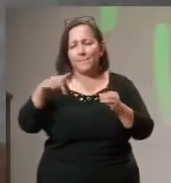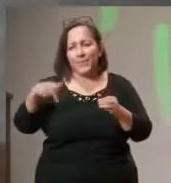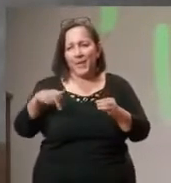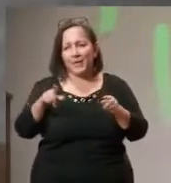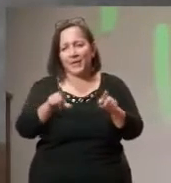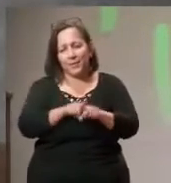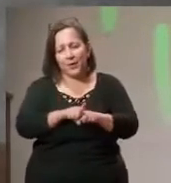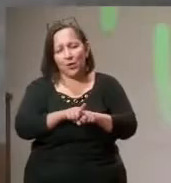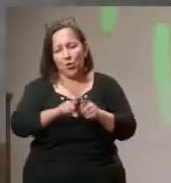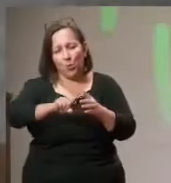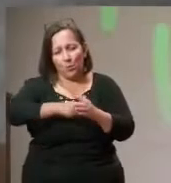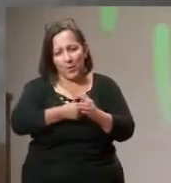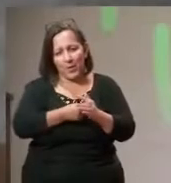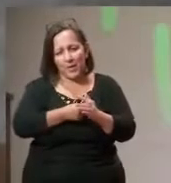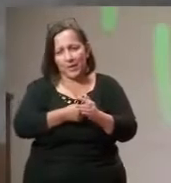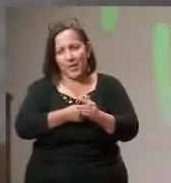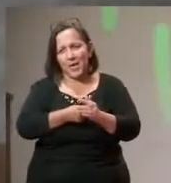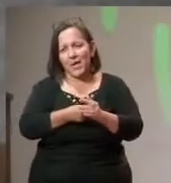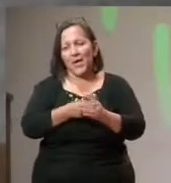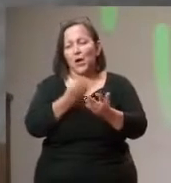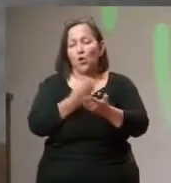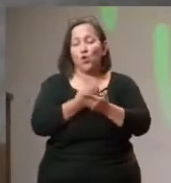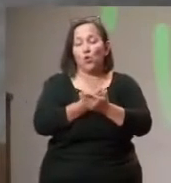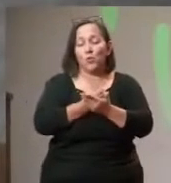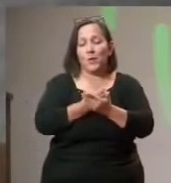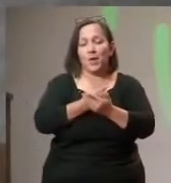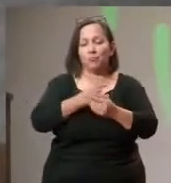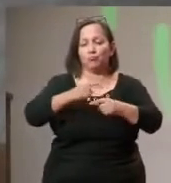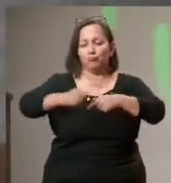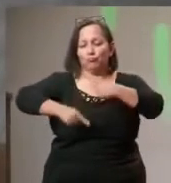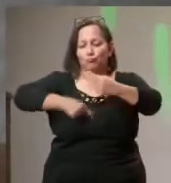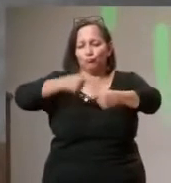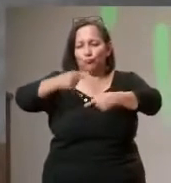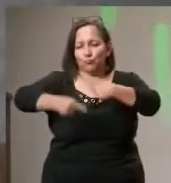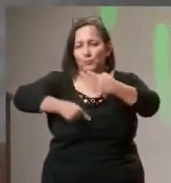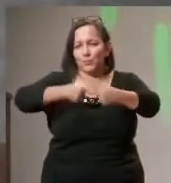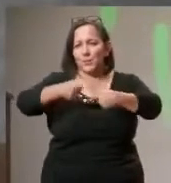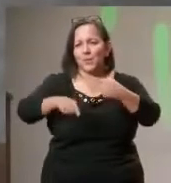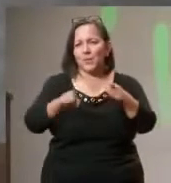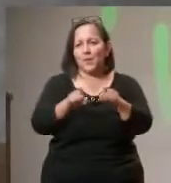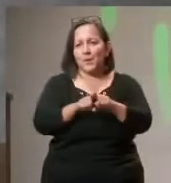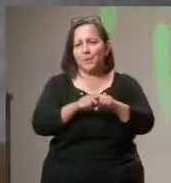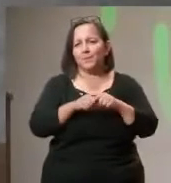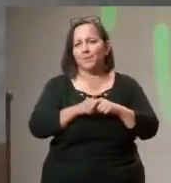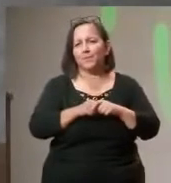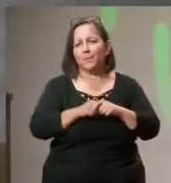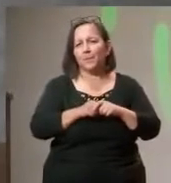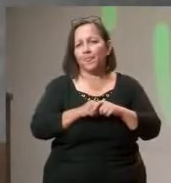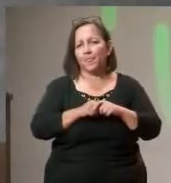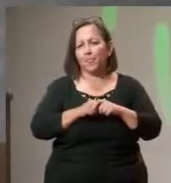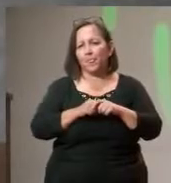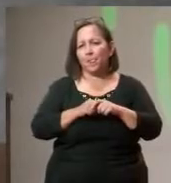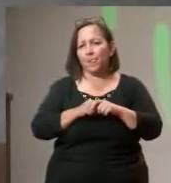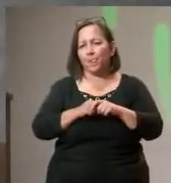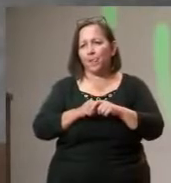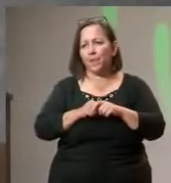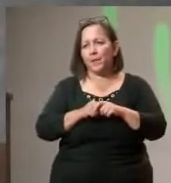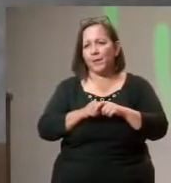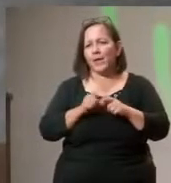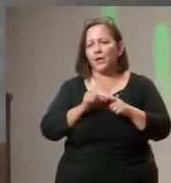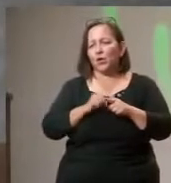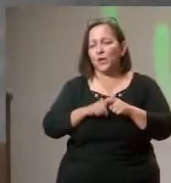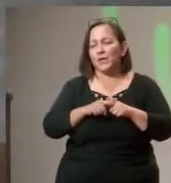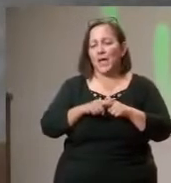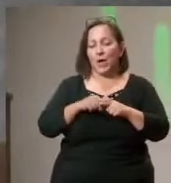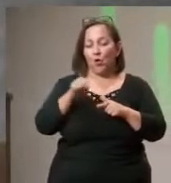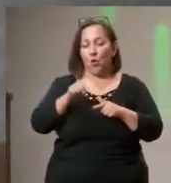aplica principios de economía circular, porque a partir de la digestión anaerobia de estos lodos, que ya no llegan a nuestro río, generamos biogás. ¿Y